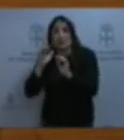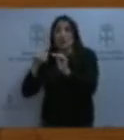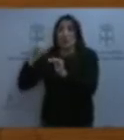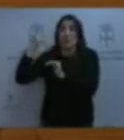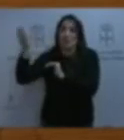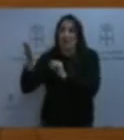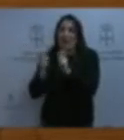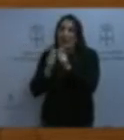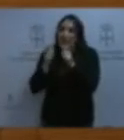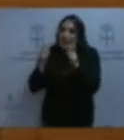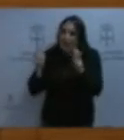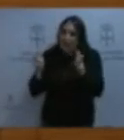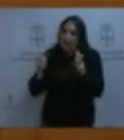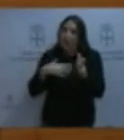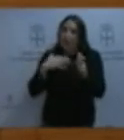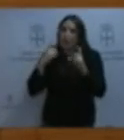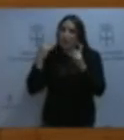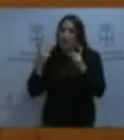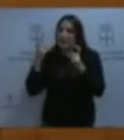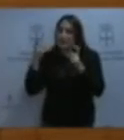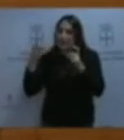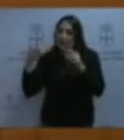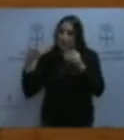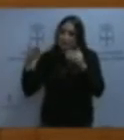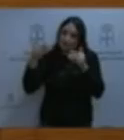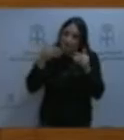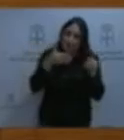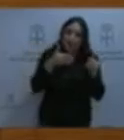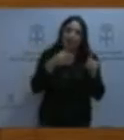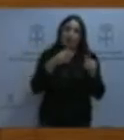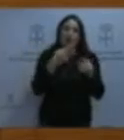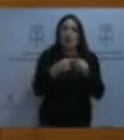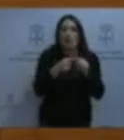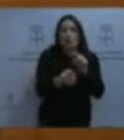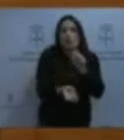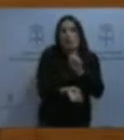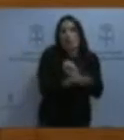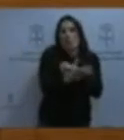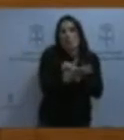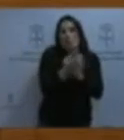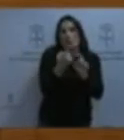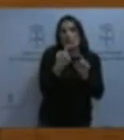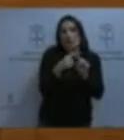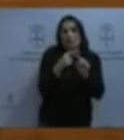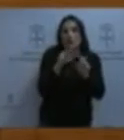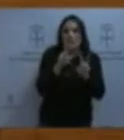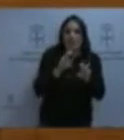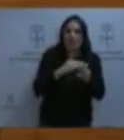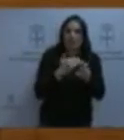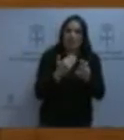creciendo, enfocarlo hacia crear un producto que forme al final un ecosistema turístico de